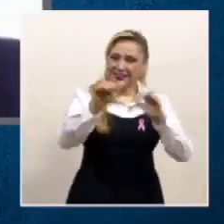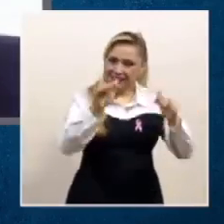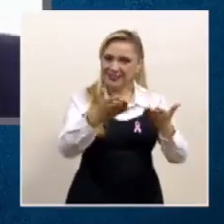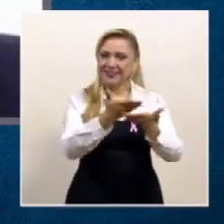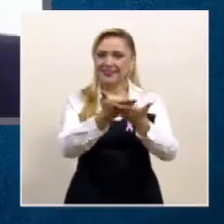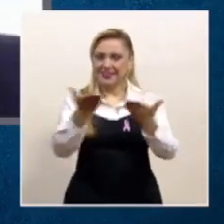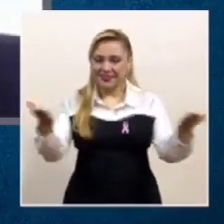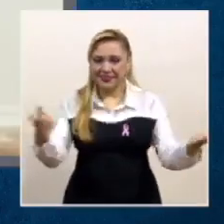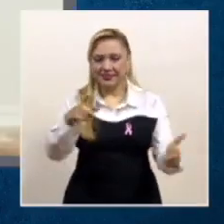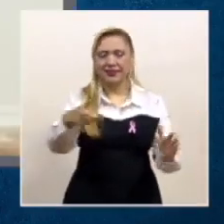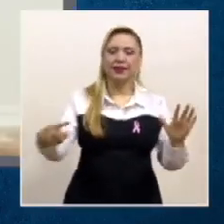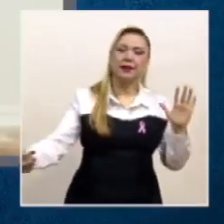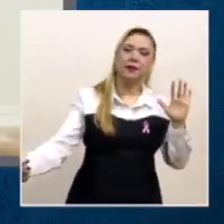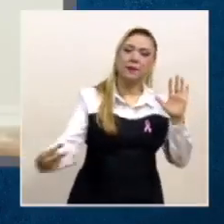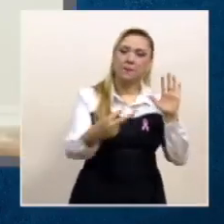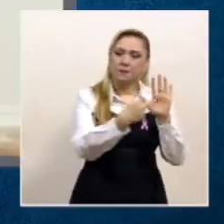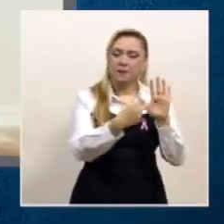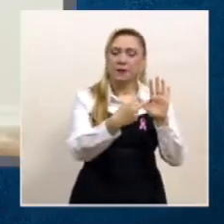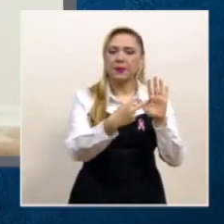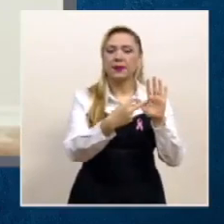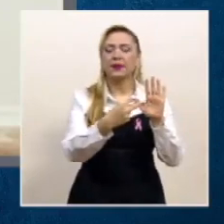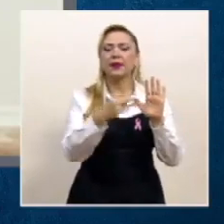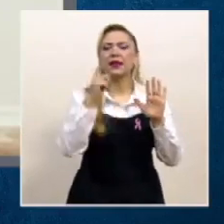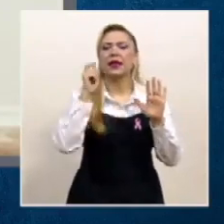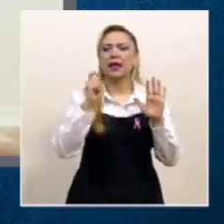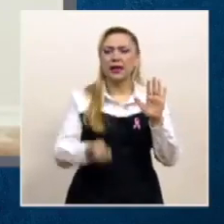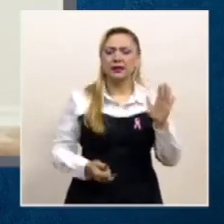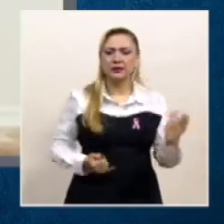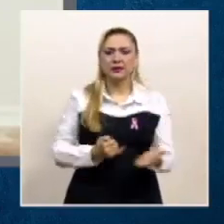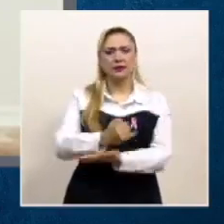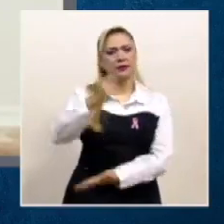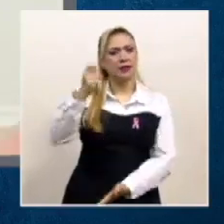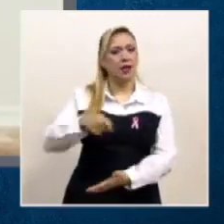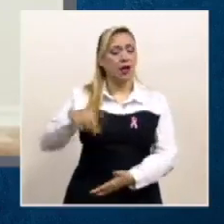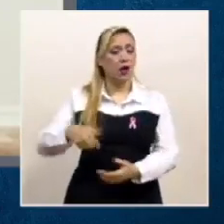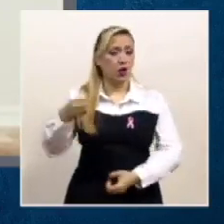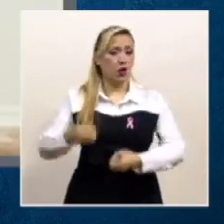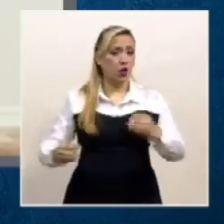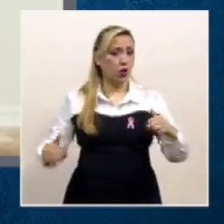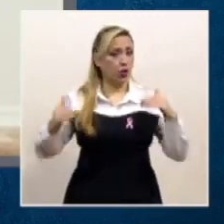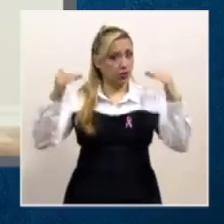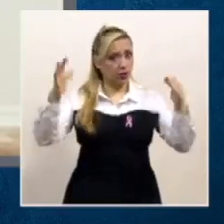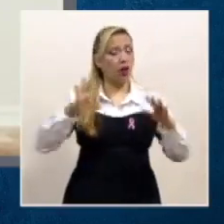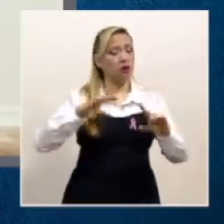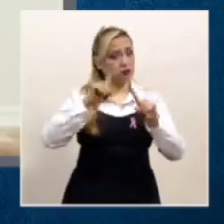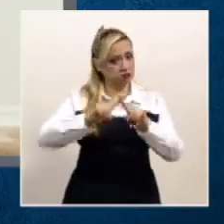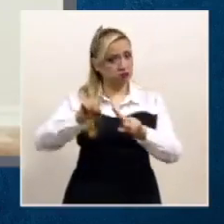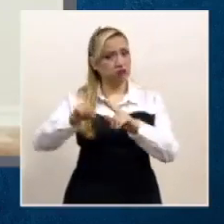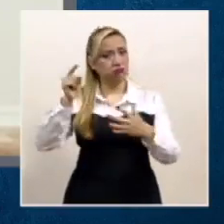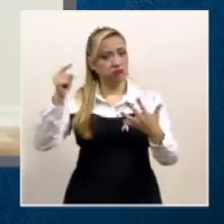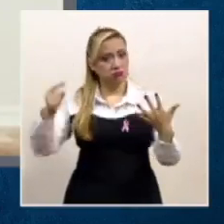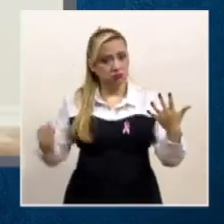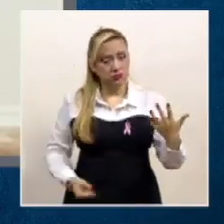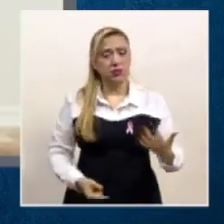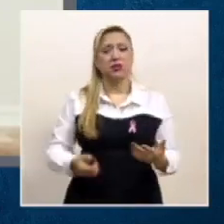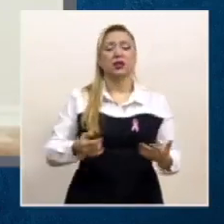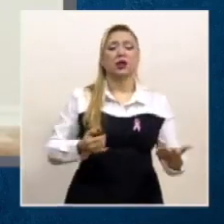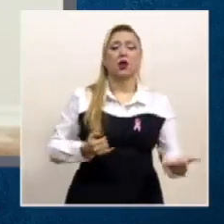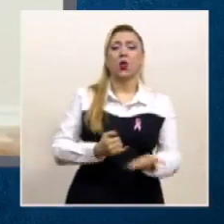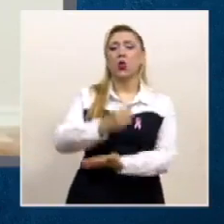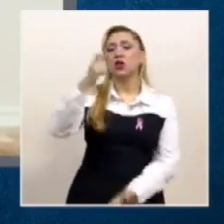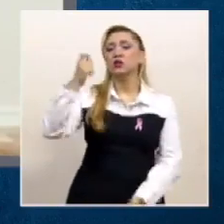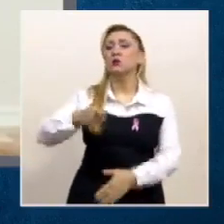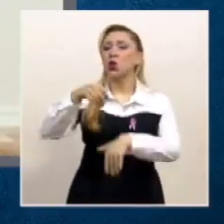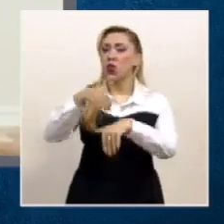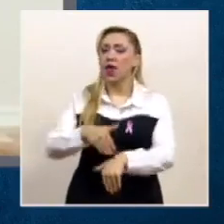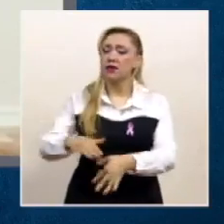chequen los precedentes que ha emitido en la Corte al respecto, que son muchos. Tenemos cuadernillos de jurisprudencia y